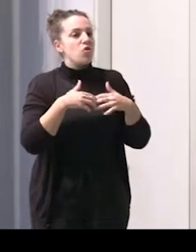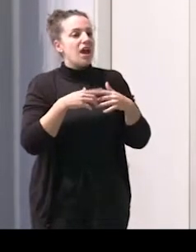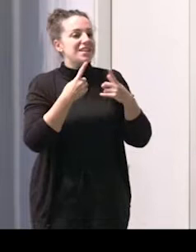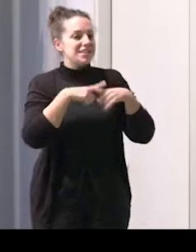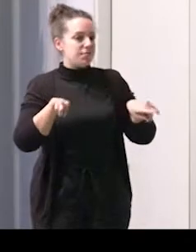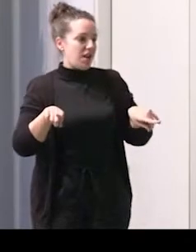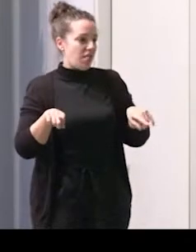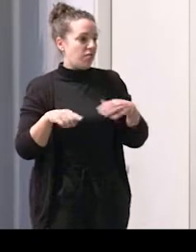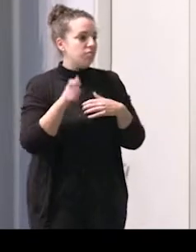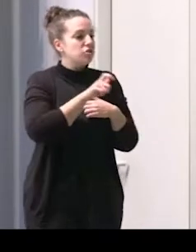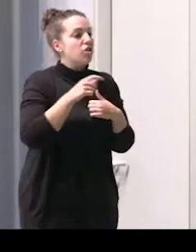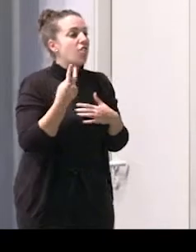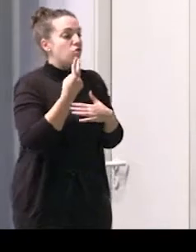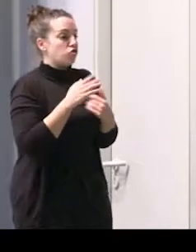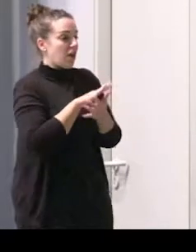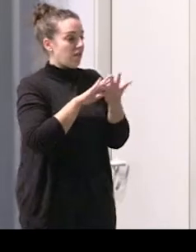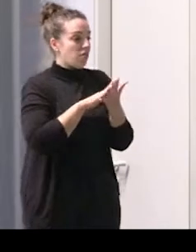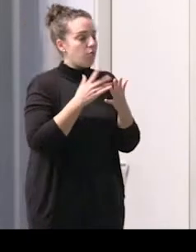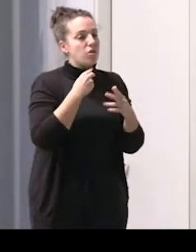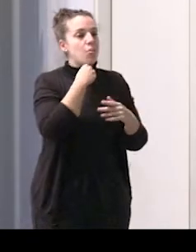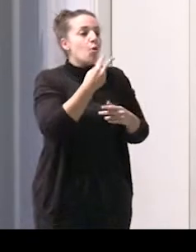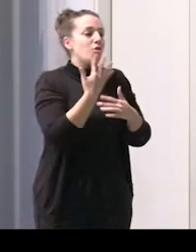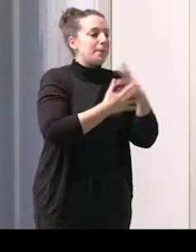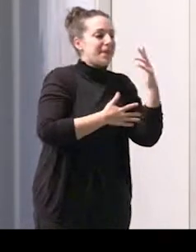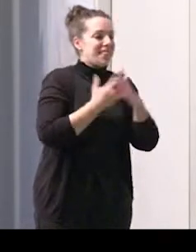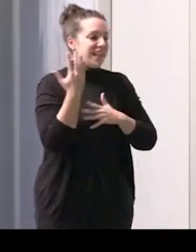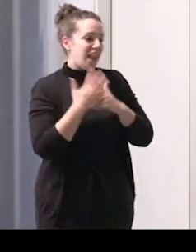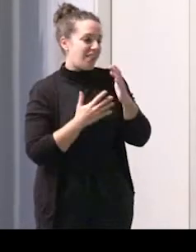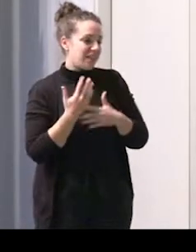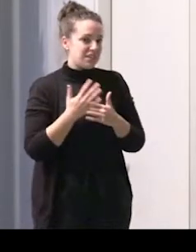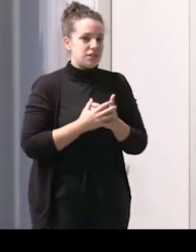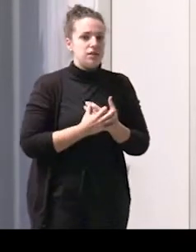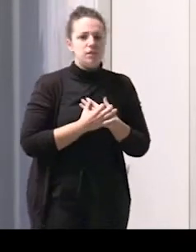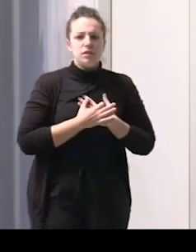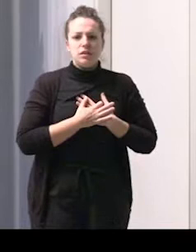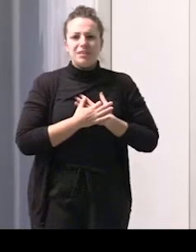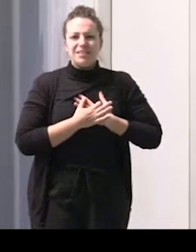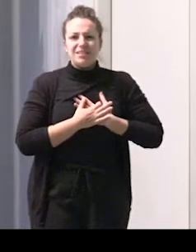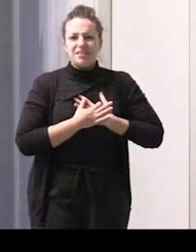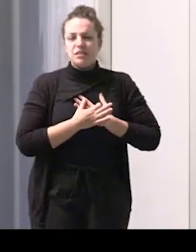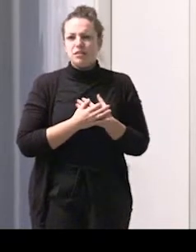Evidentemente hay 2 personas hablando, con lo cual las voces están mezcladas. Vamos a verlo, o a oírlo.